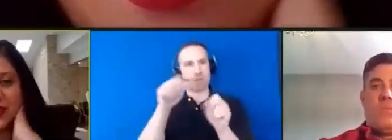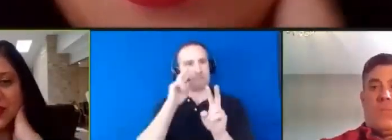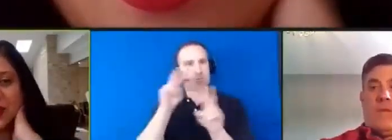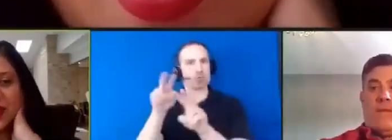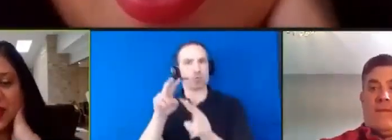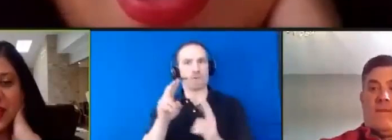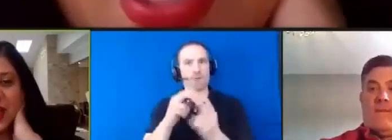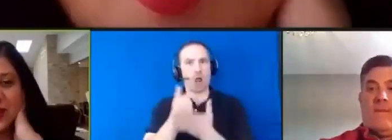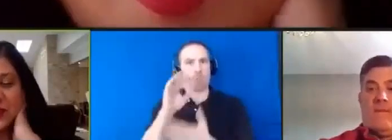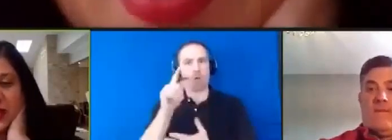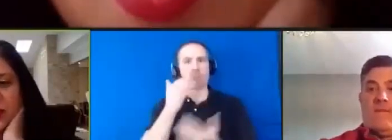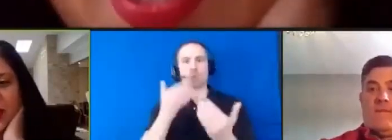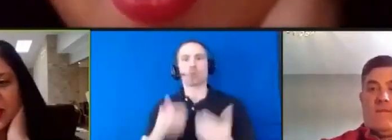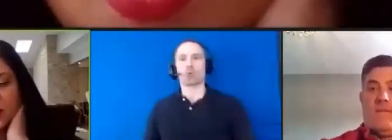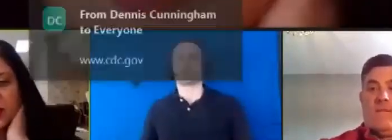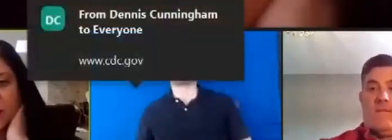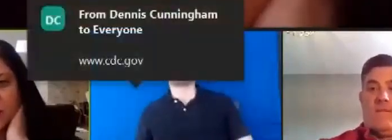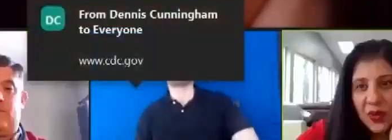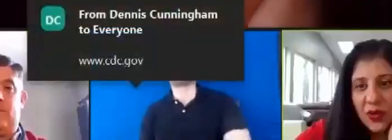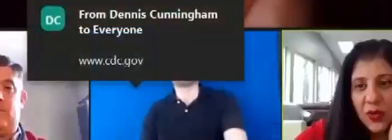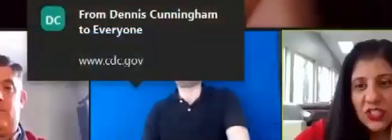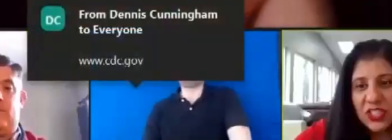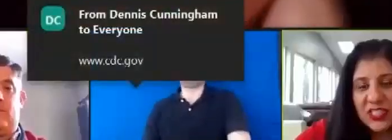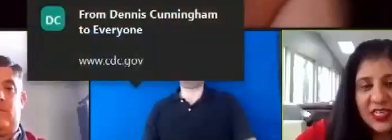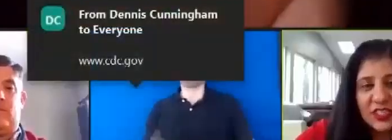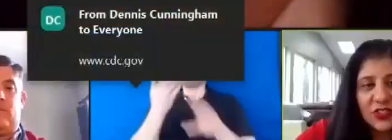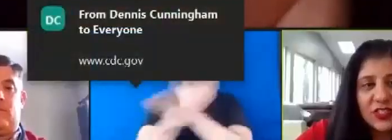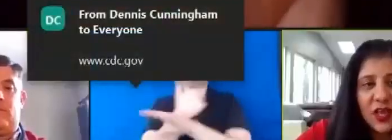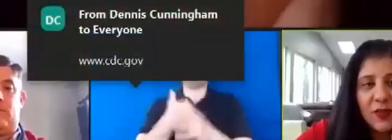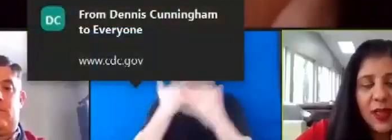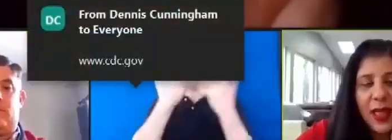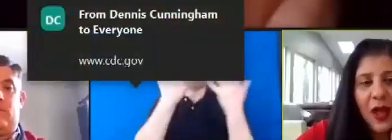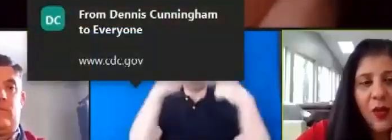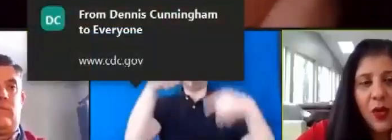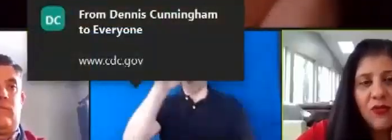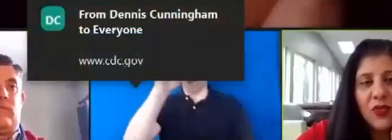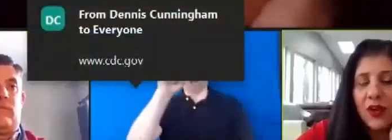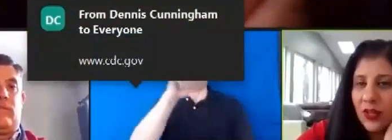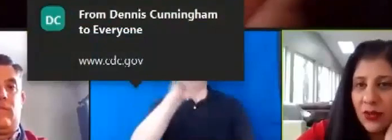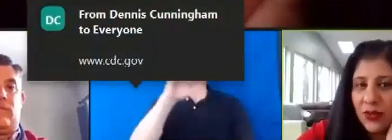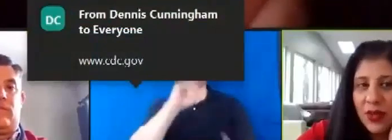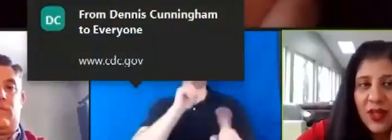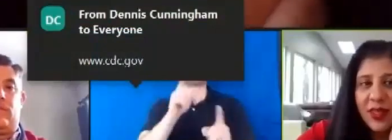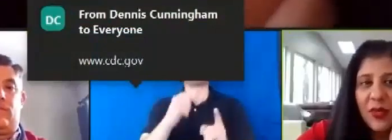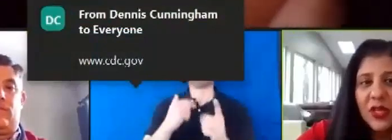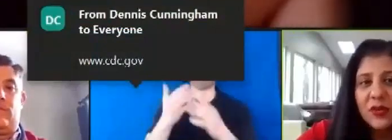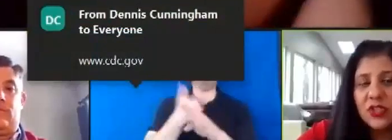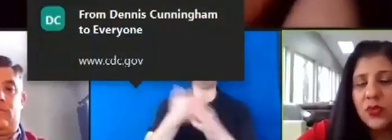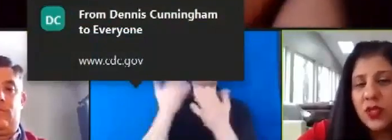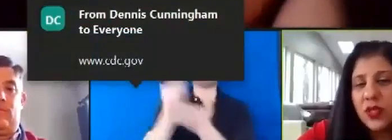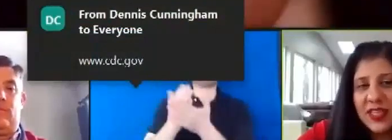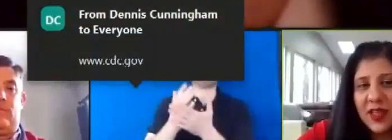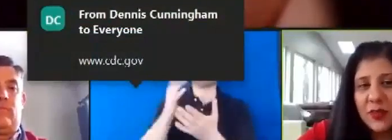de control de enfermedades y la academia americana de pediatría esto no están en el chat para que las personas pueden ver